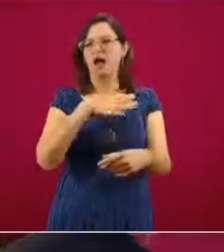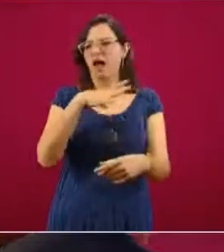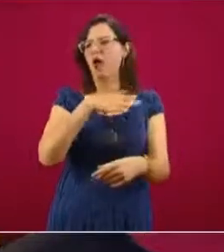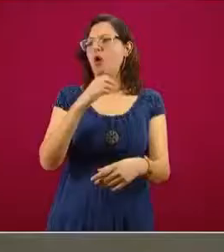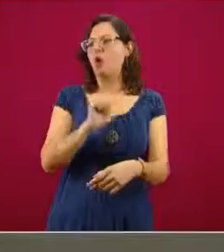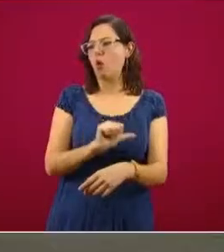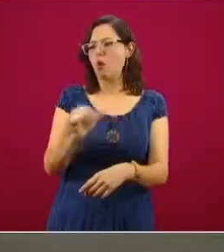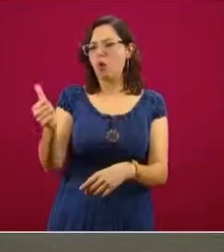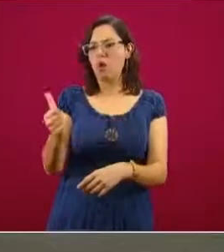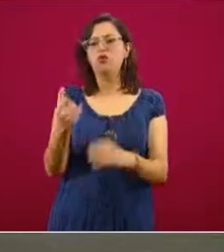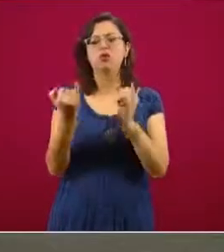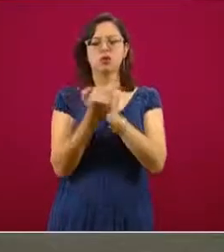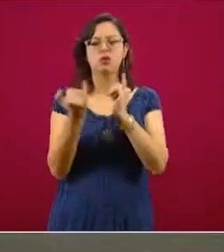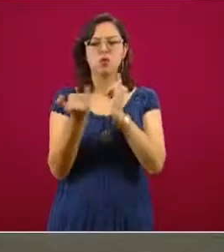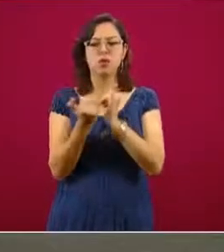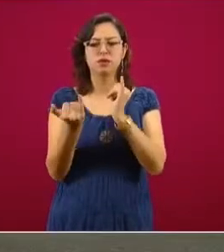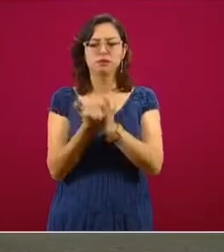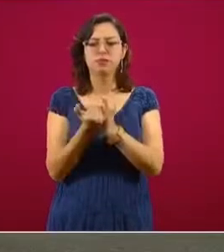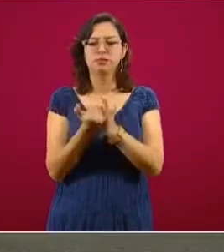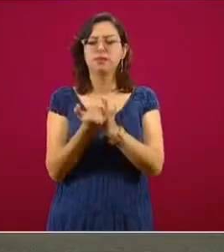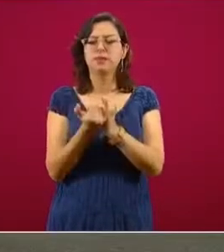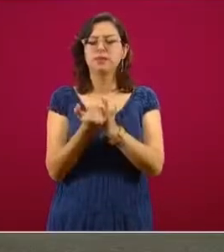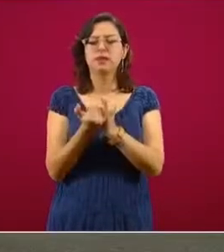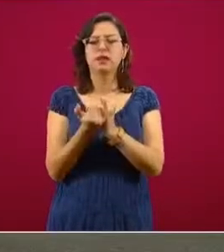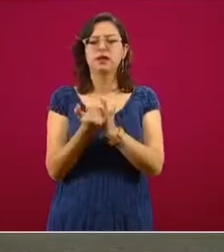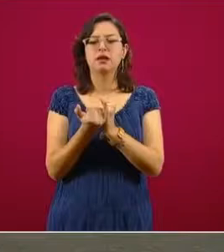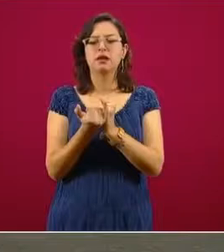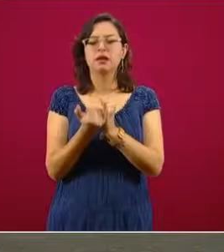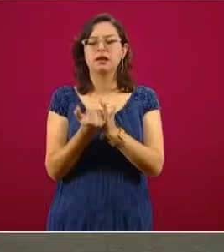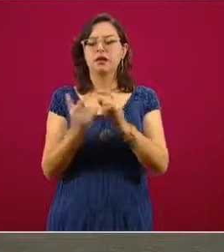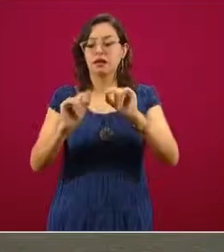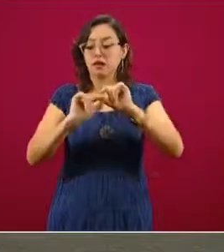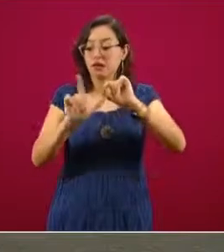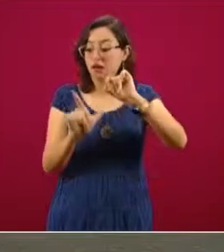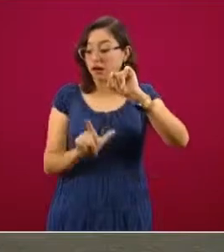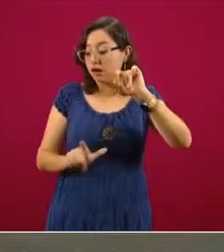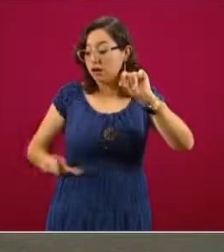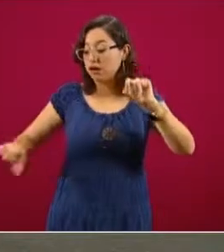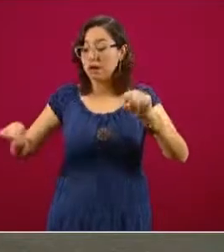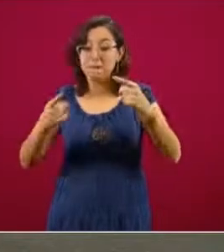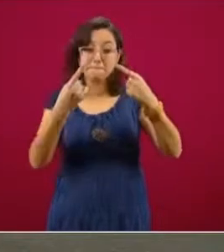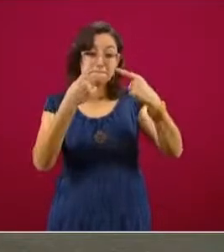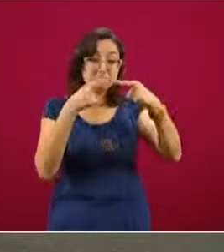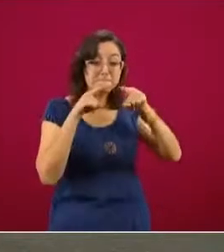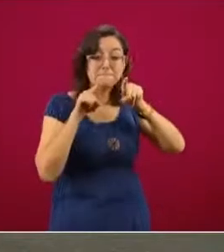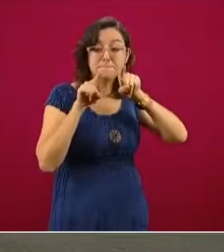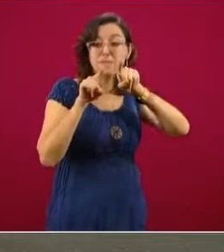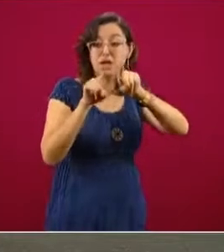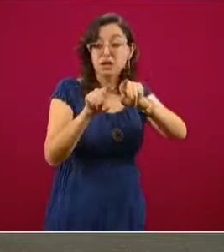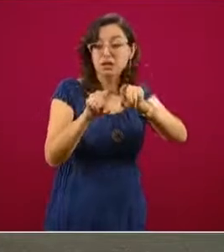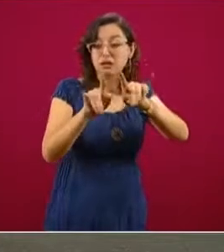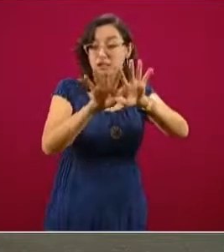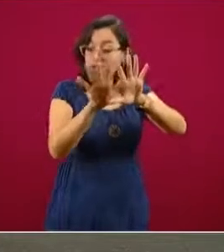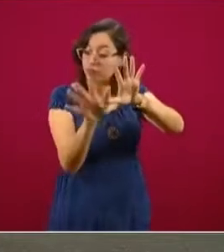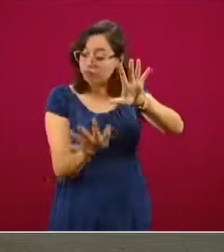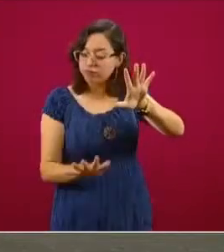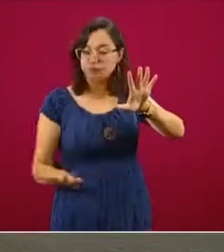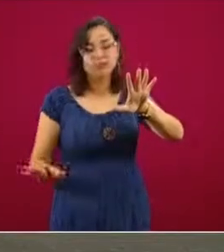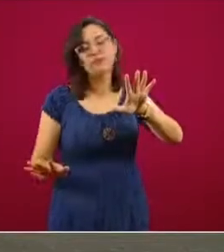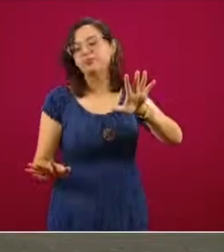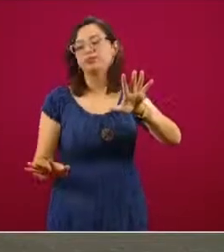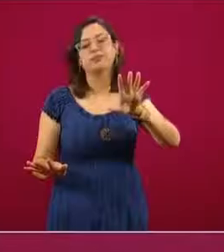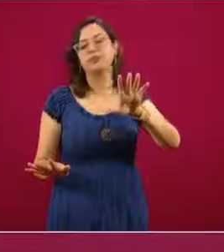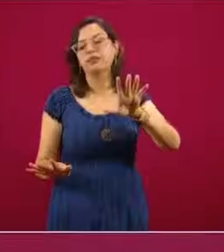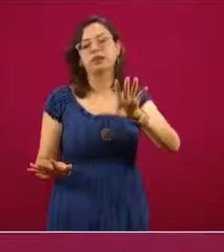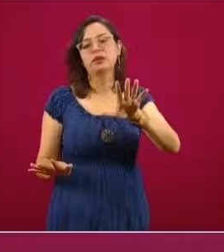epidemias semejantes, no se distribuyen en el territorio de una manera uniforme. Esto quiere decir,